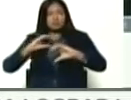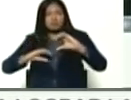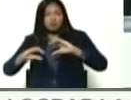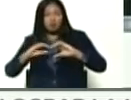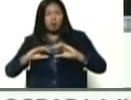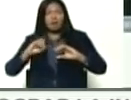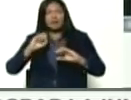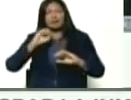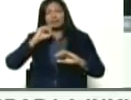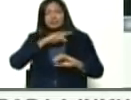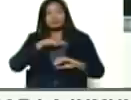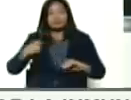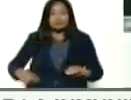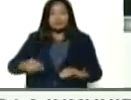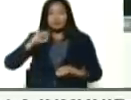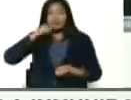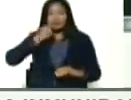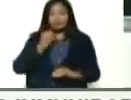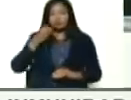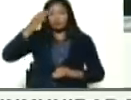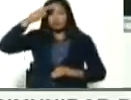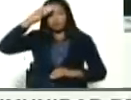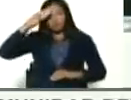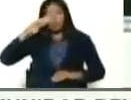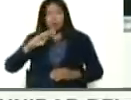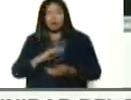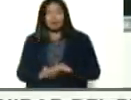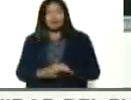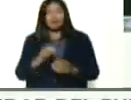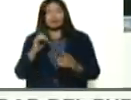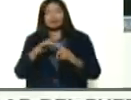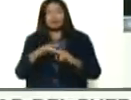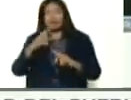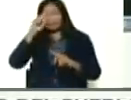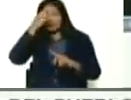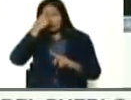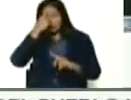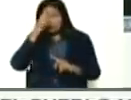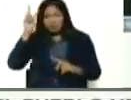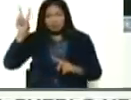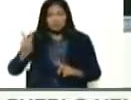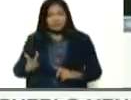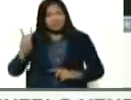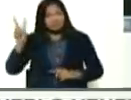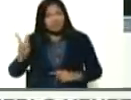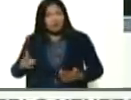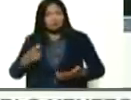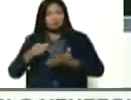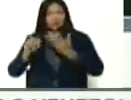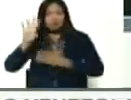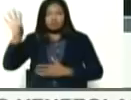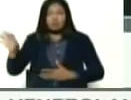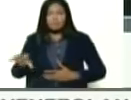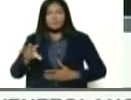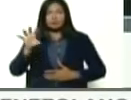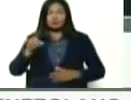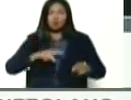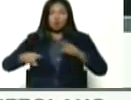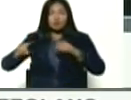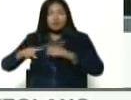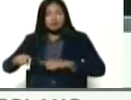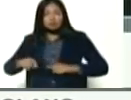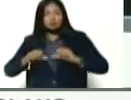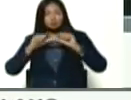china de rusia de cuba de iram de la india de vietnam de coordinación permanente